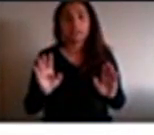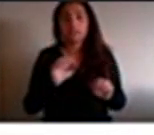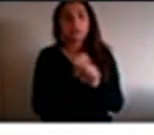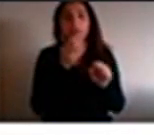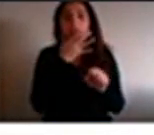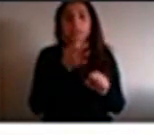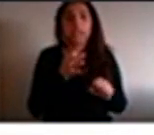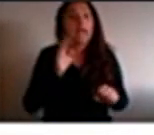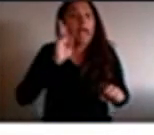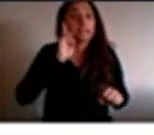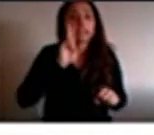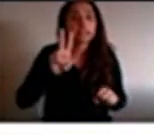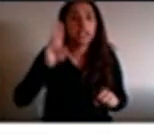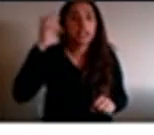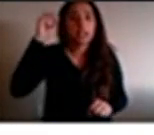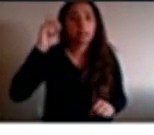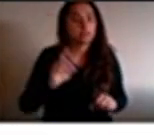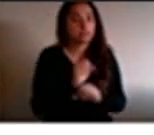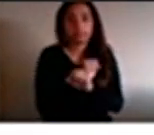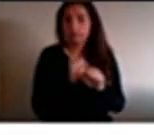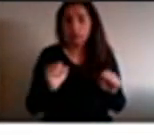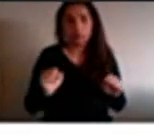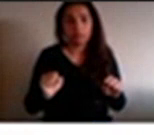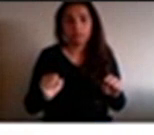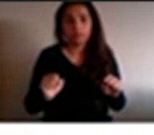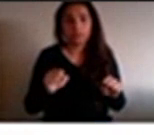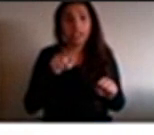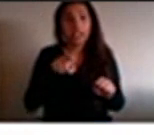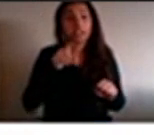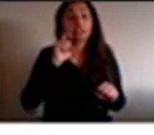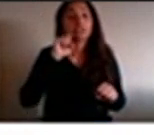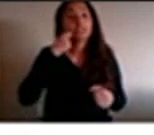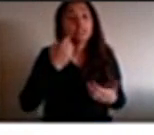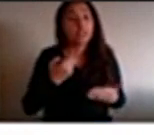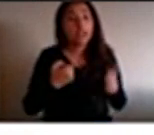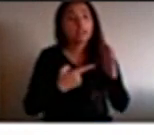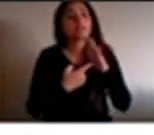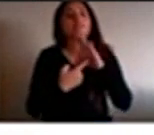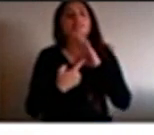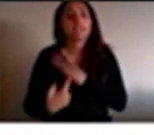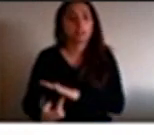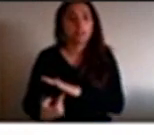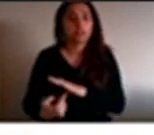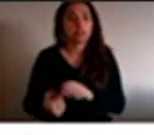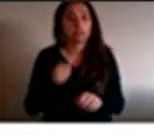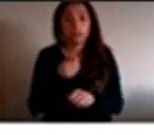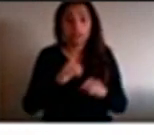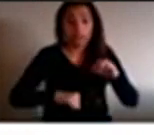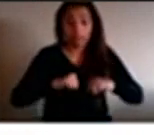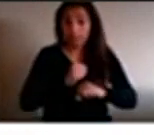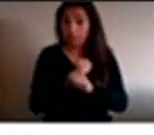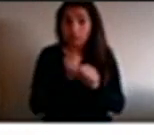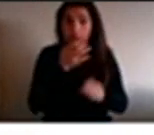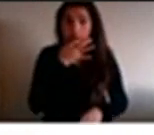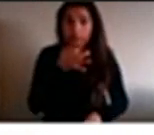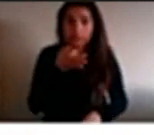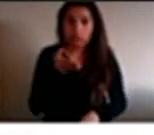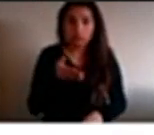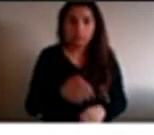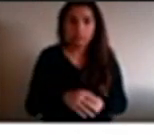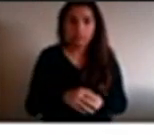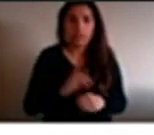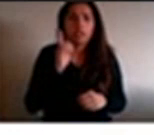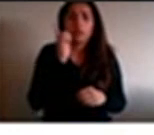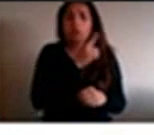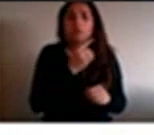establecerse en dichos términos, vendría a ser discriminatoria. Y por último, la certificación de competencias